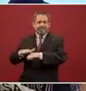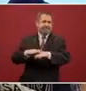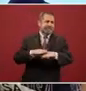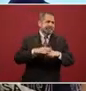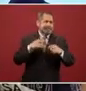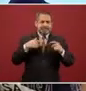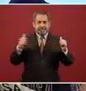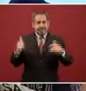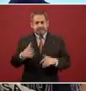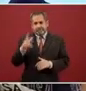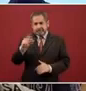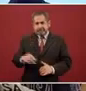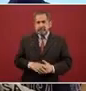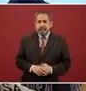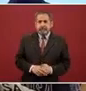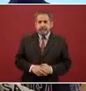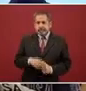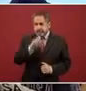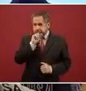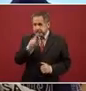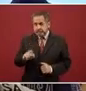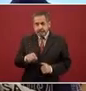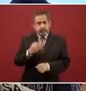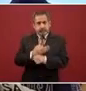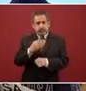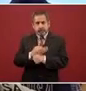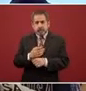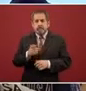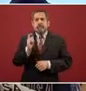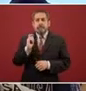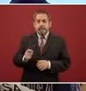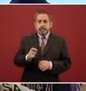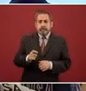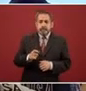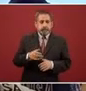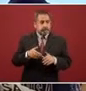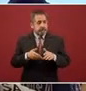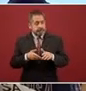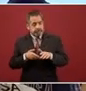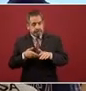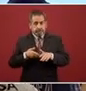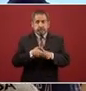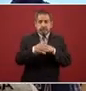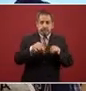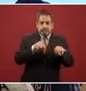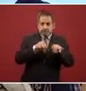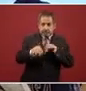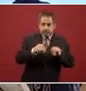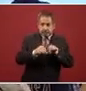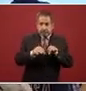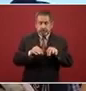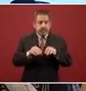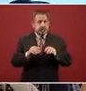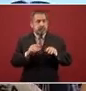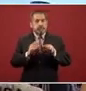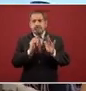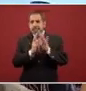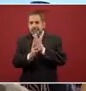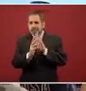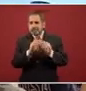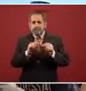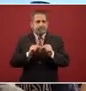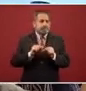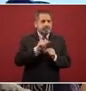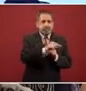personas. Suspender también temporalmente actividades laborales que impliquen la movilización de personas, es decir,